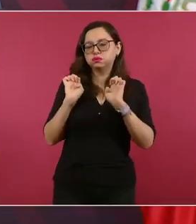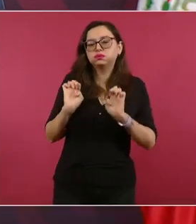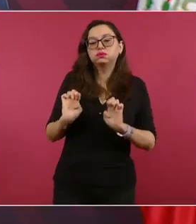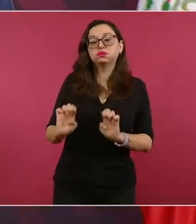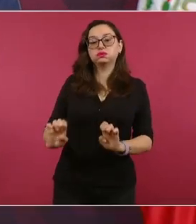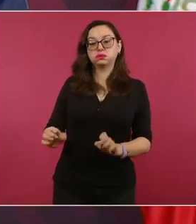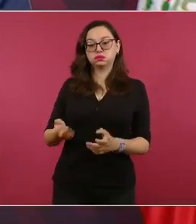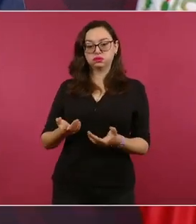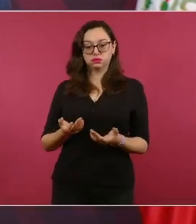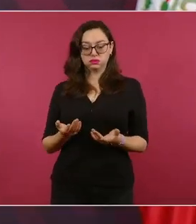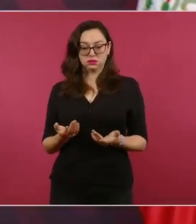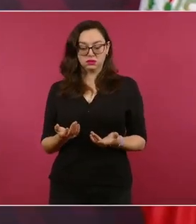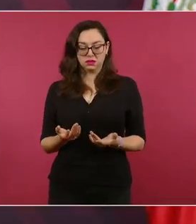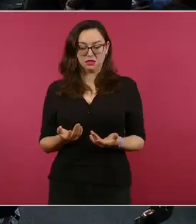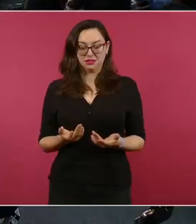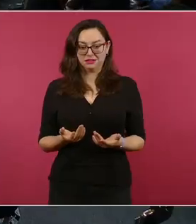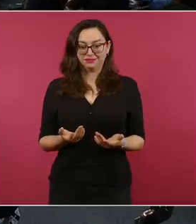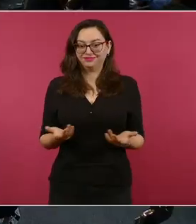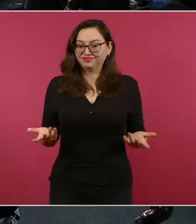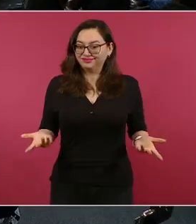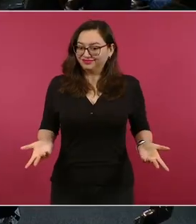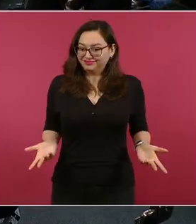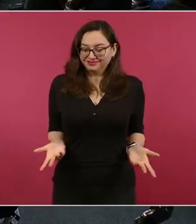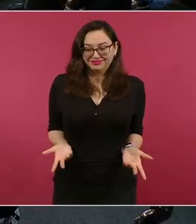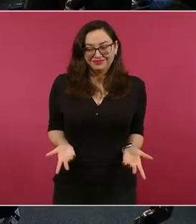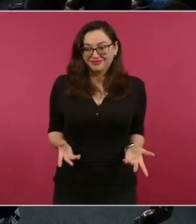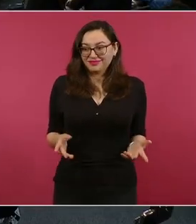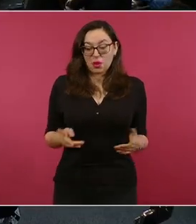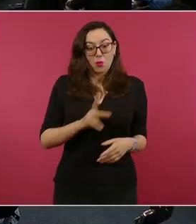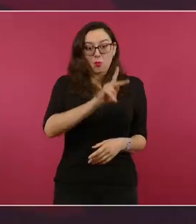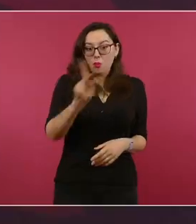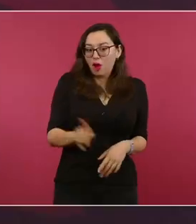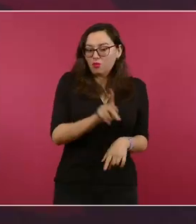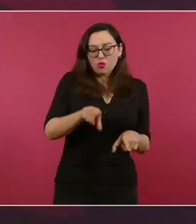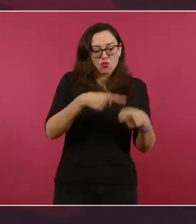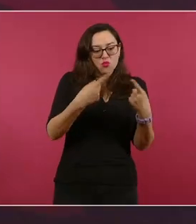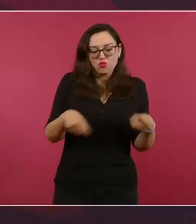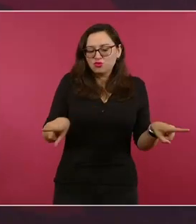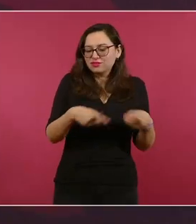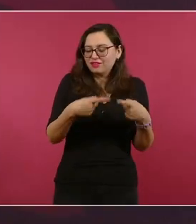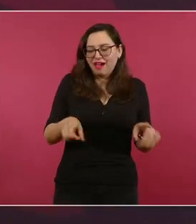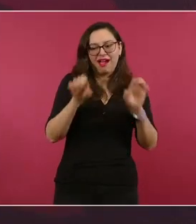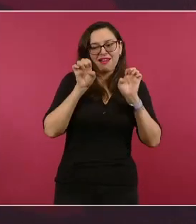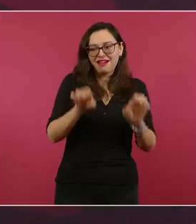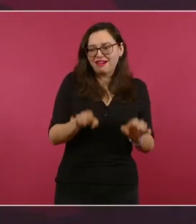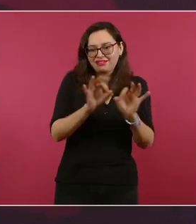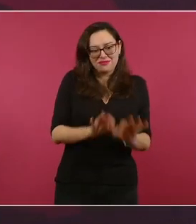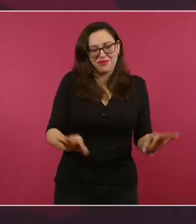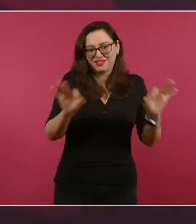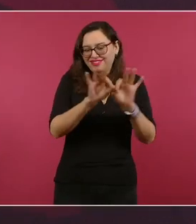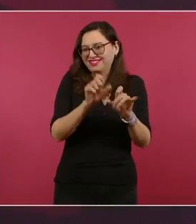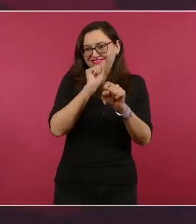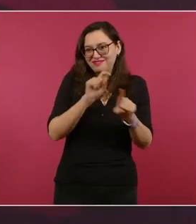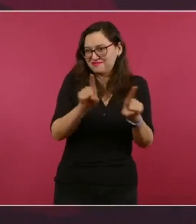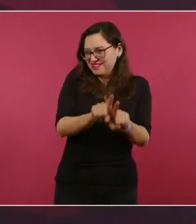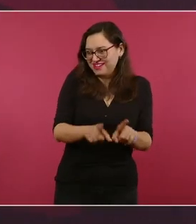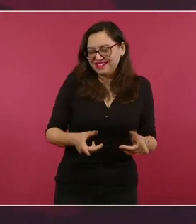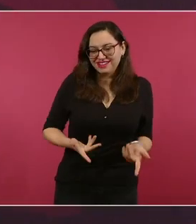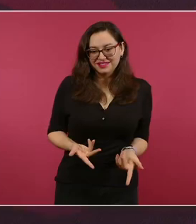Pues la música de los pueblos es importantísima. Ya estamos buscando, ya estamos